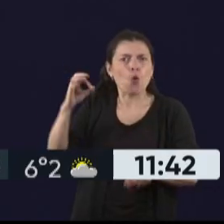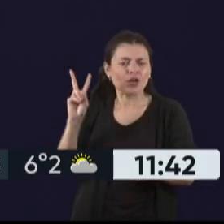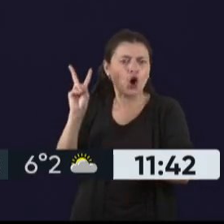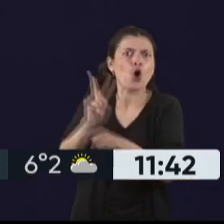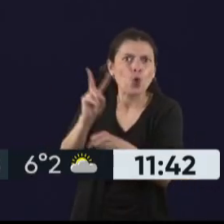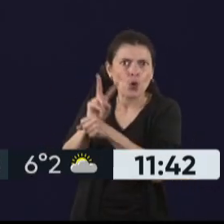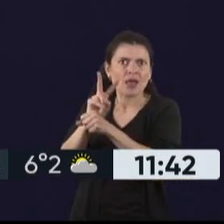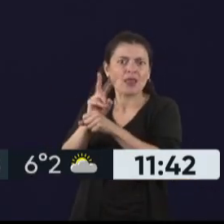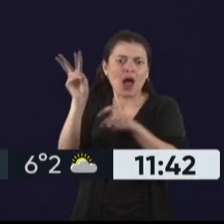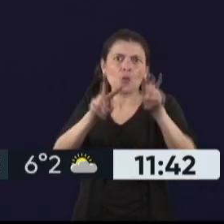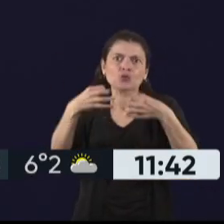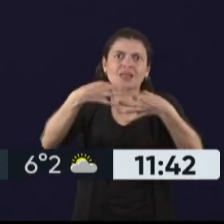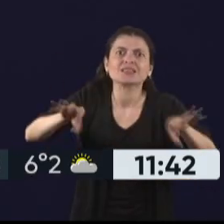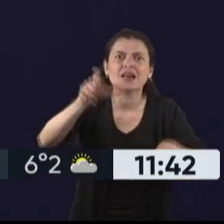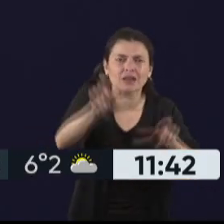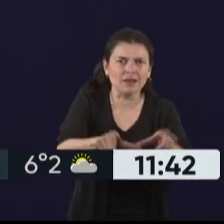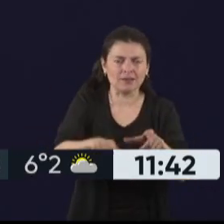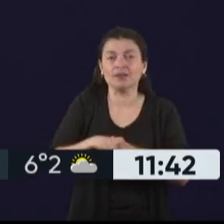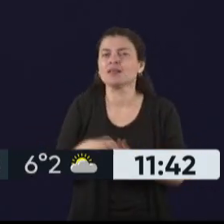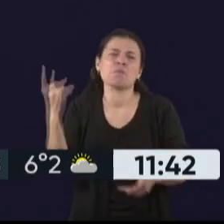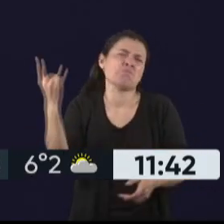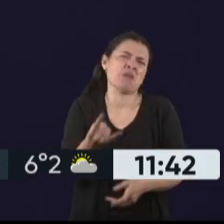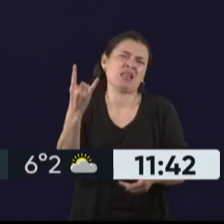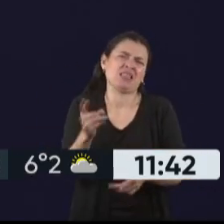la dignidad del pueblo,